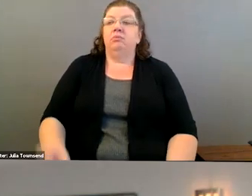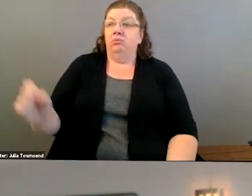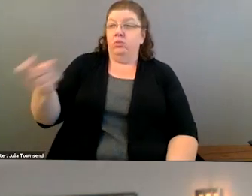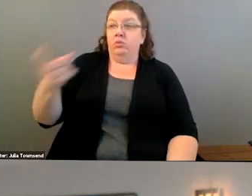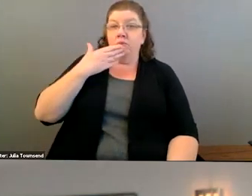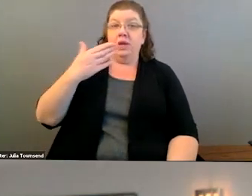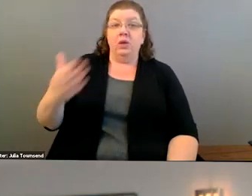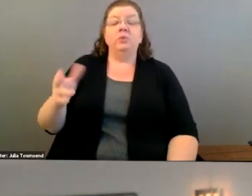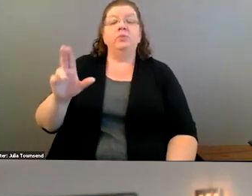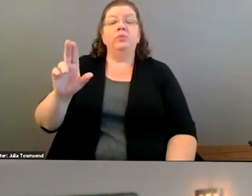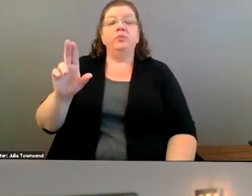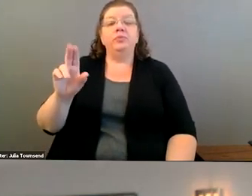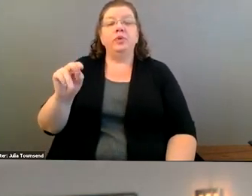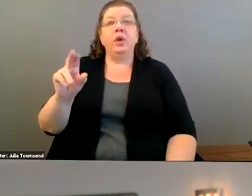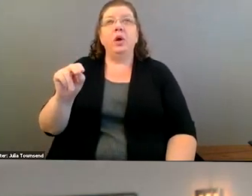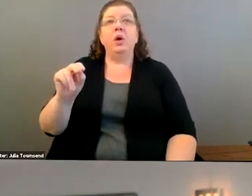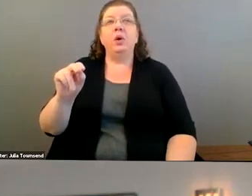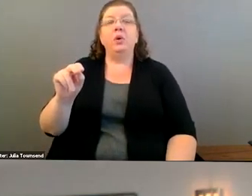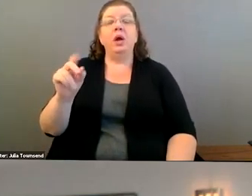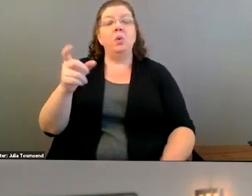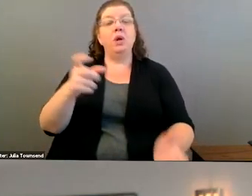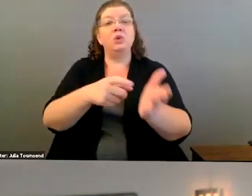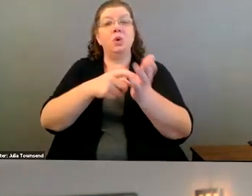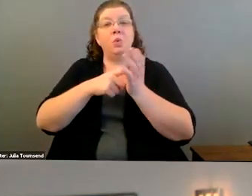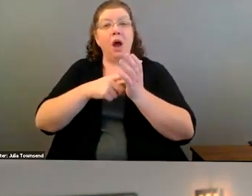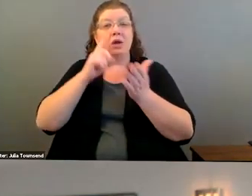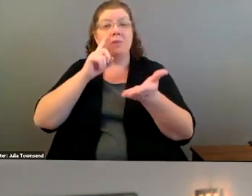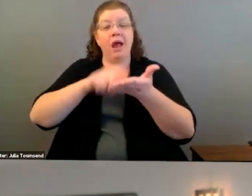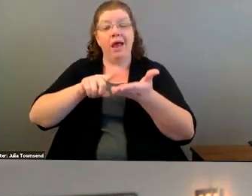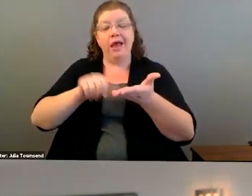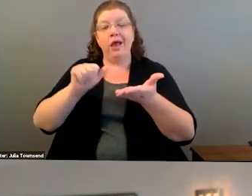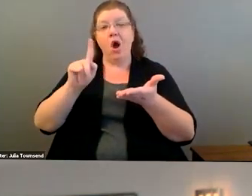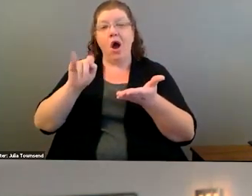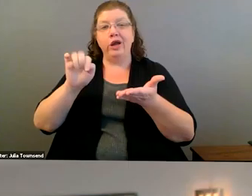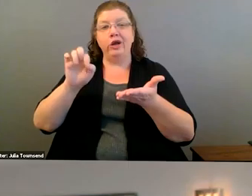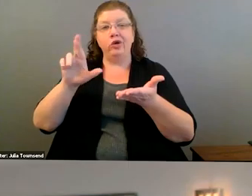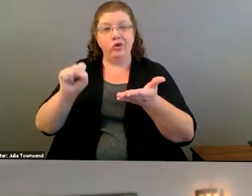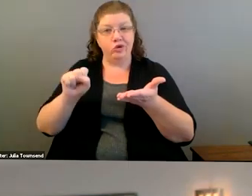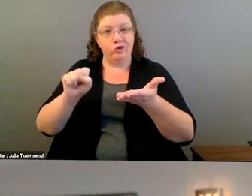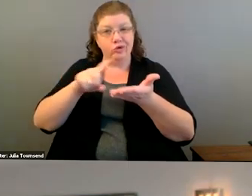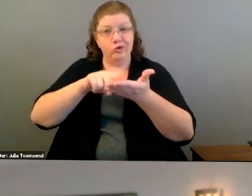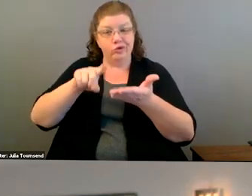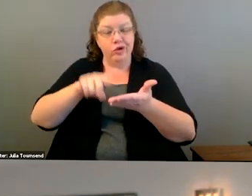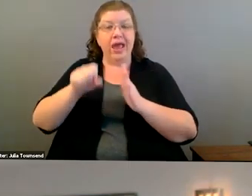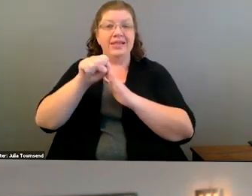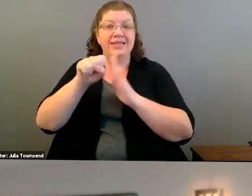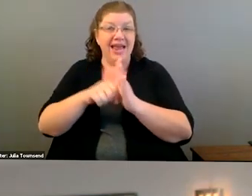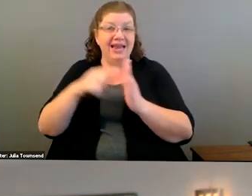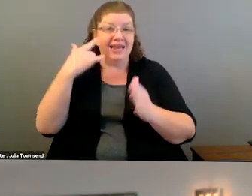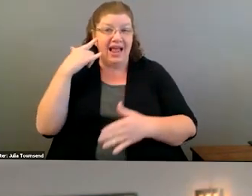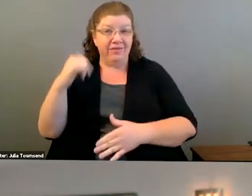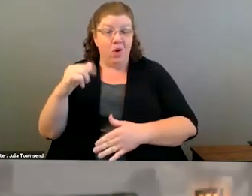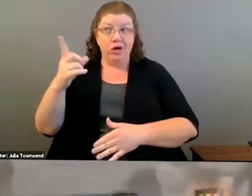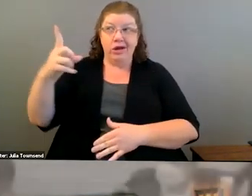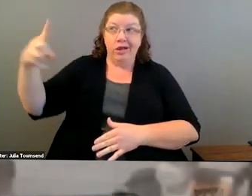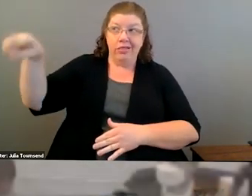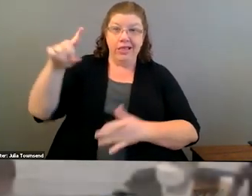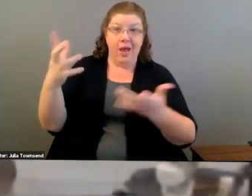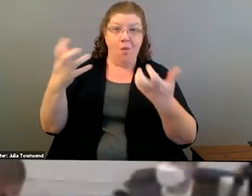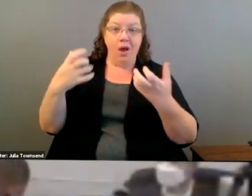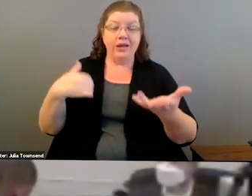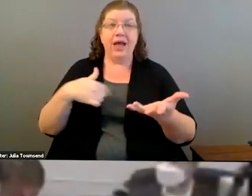esta pregunta no se requiere por nuestros auditores en el estado de california y